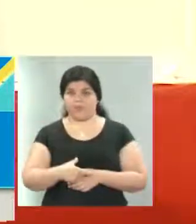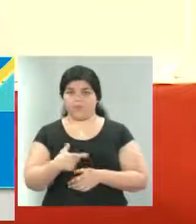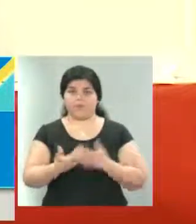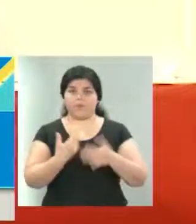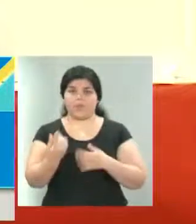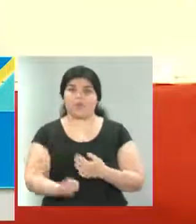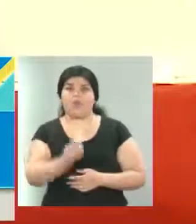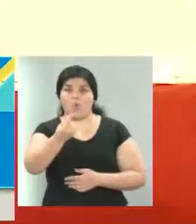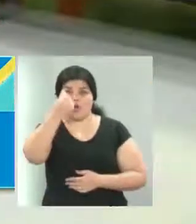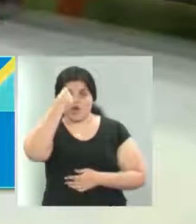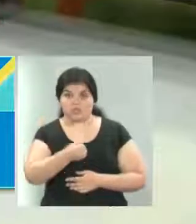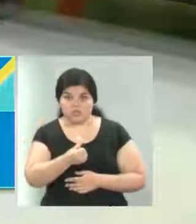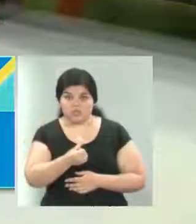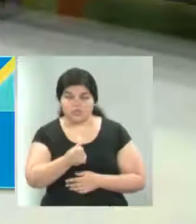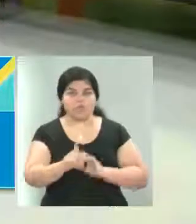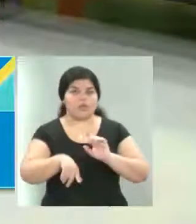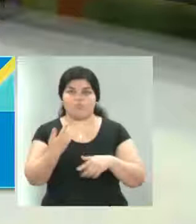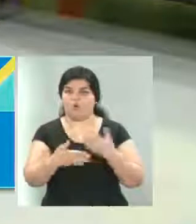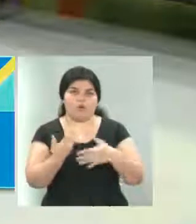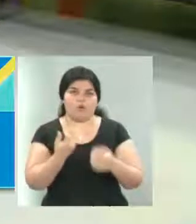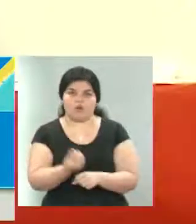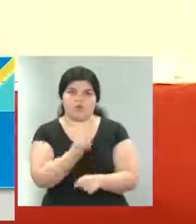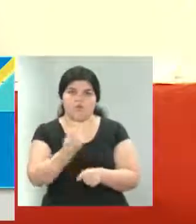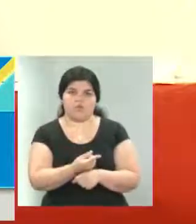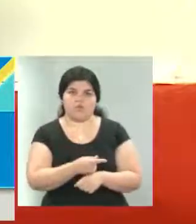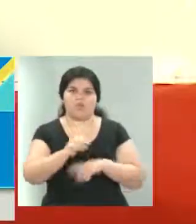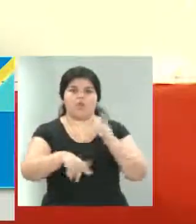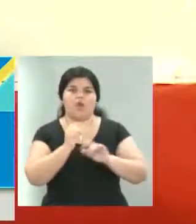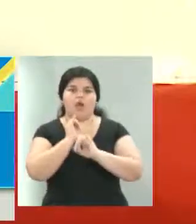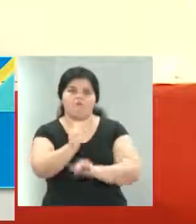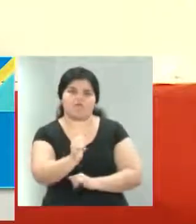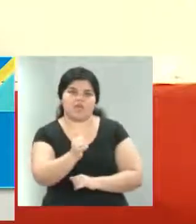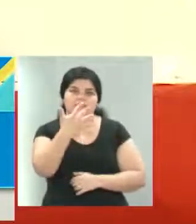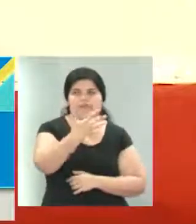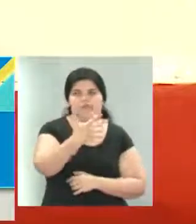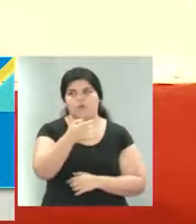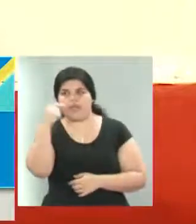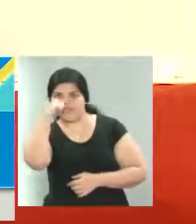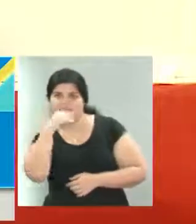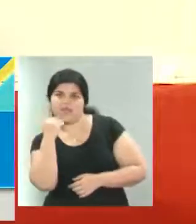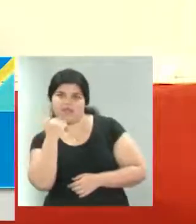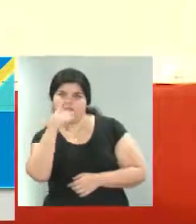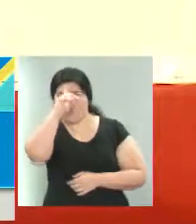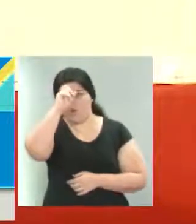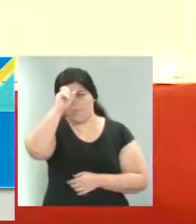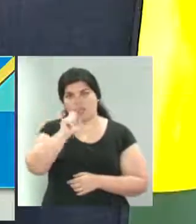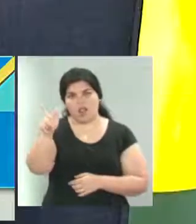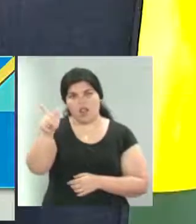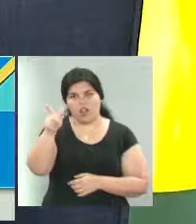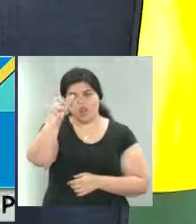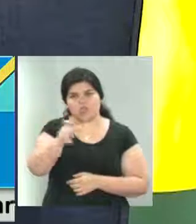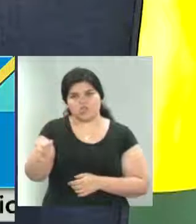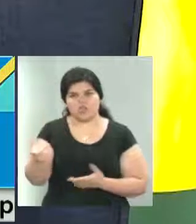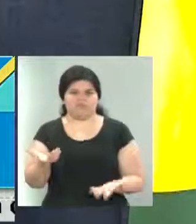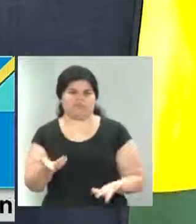podés jugar ese día. Y después que jugaba a las 5, a las 7 con el jugador que está en el hospital o no. Me parece que fue un